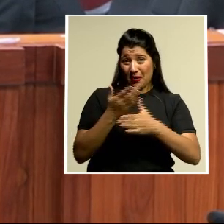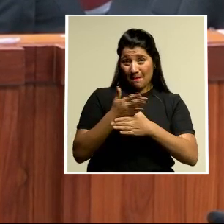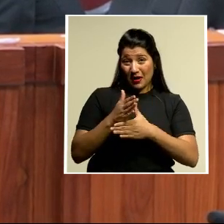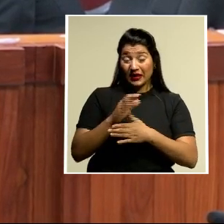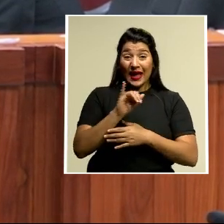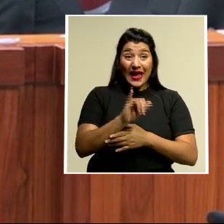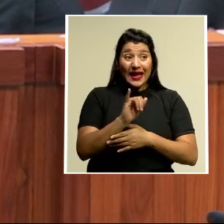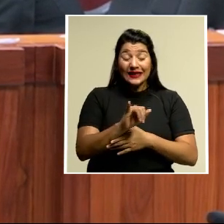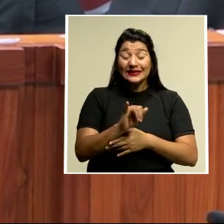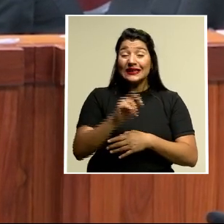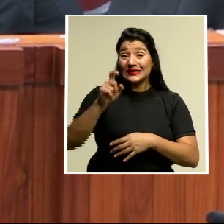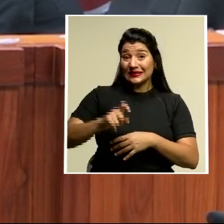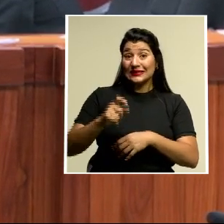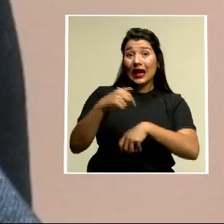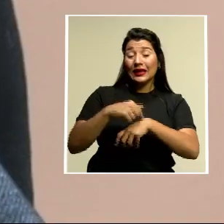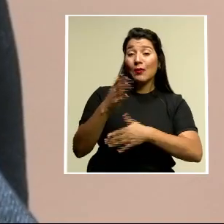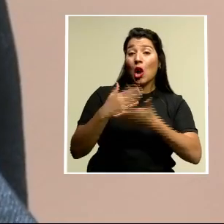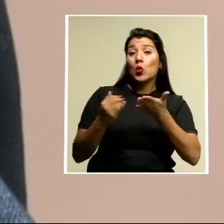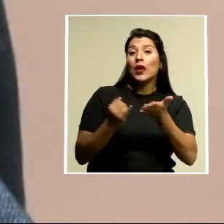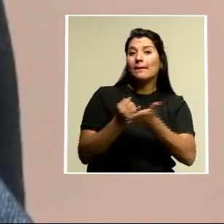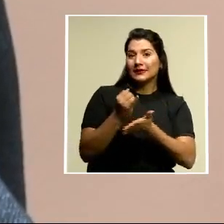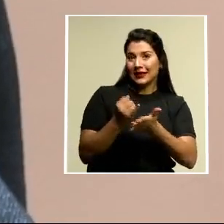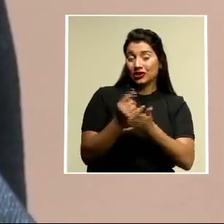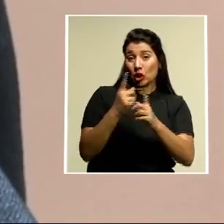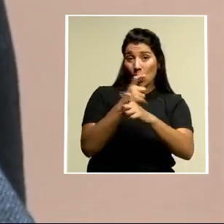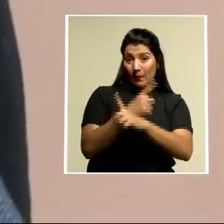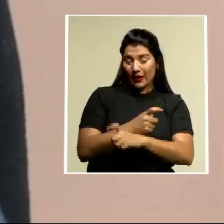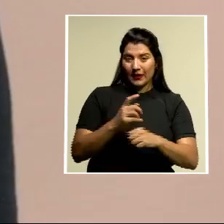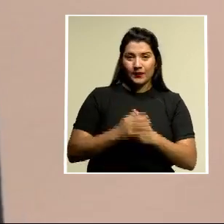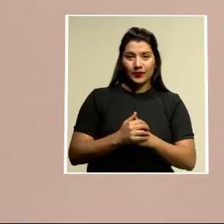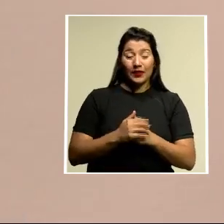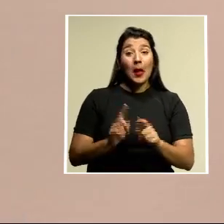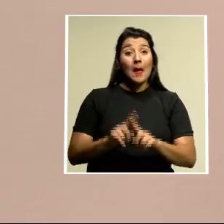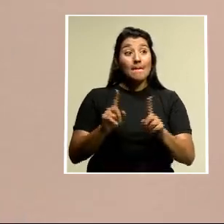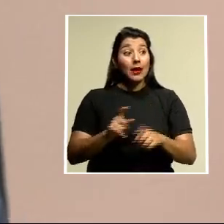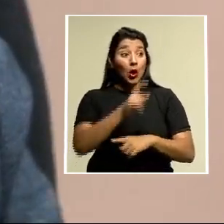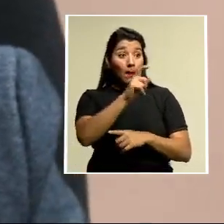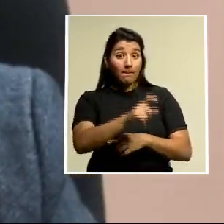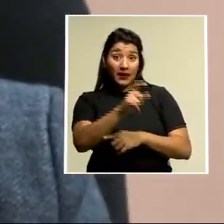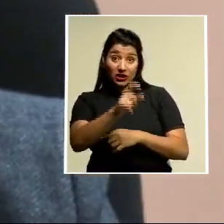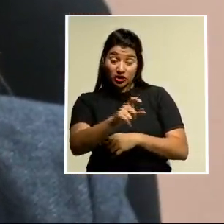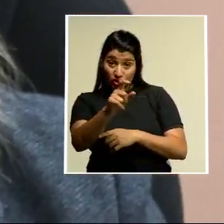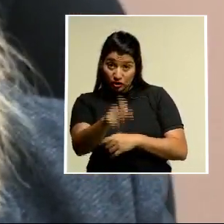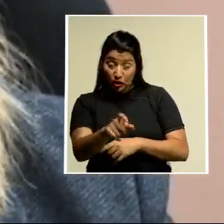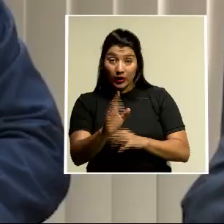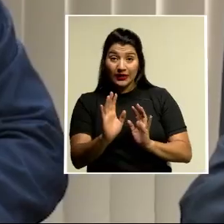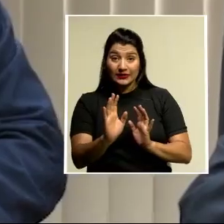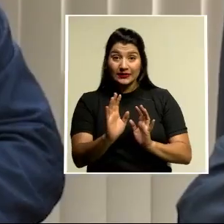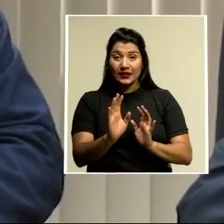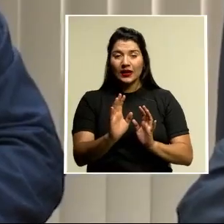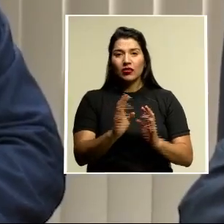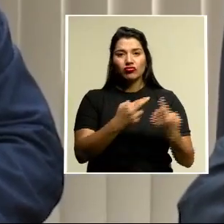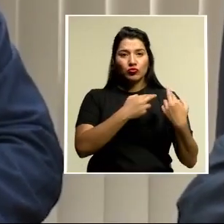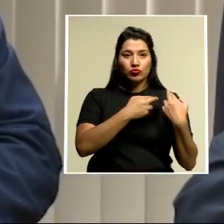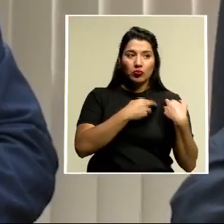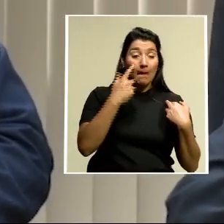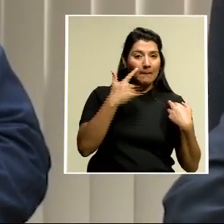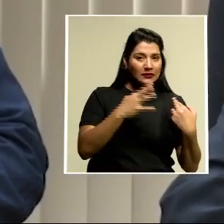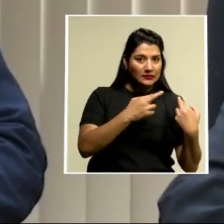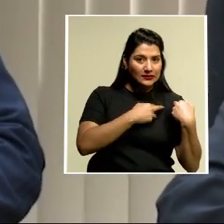Buenas noches, así es, el proceso judicial de los casos, las investigaciones y demás está conformado por 5